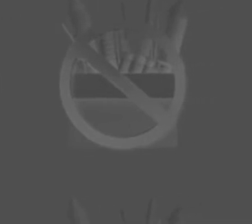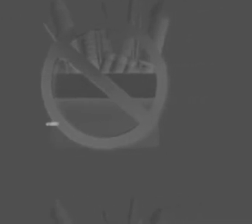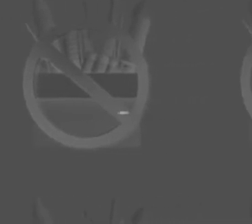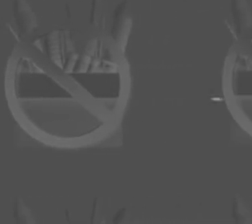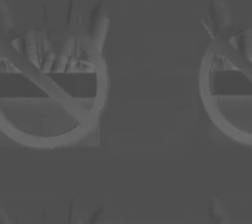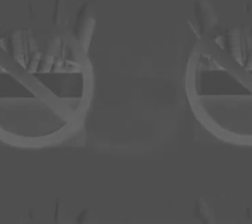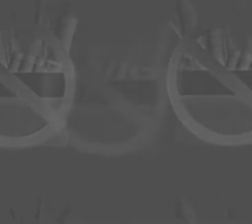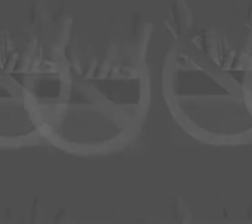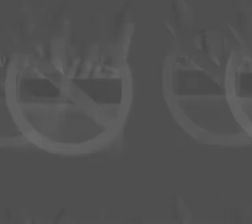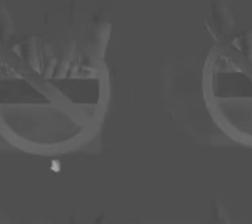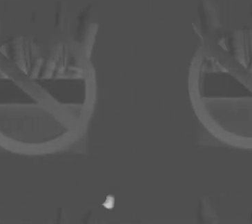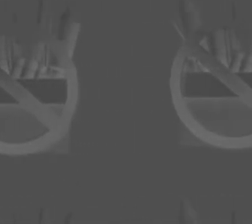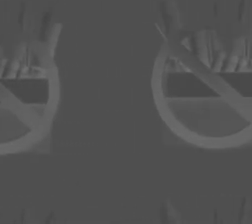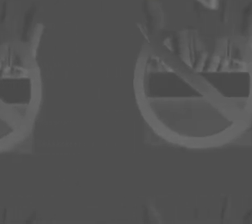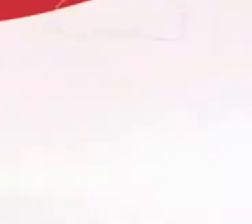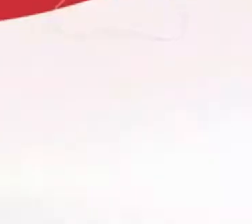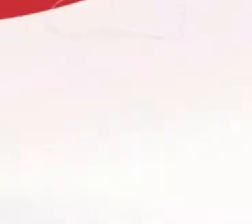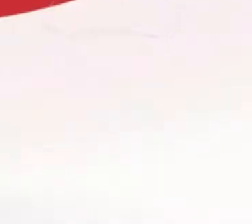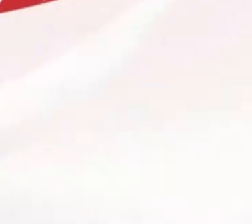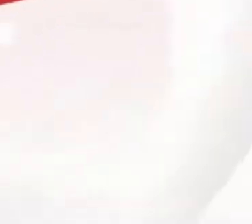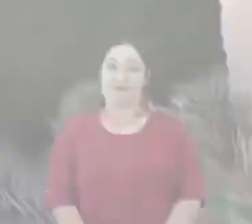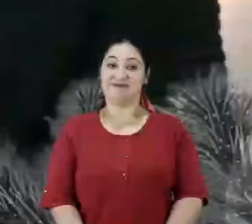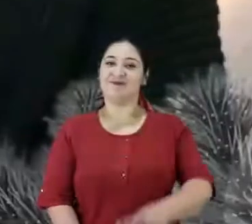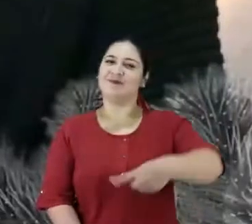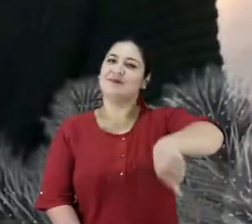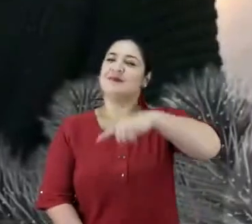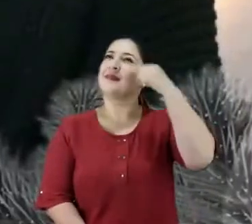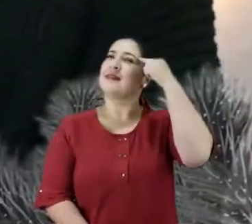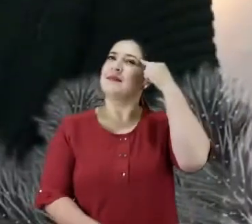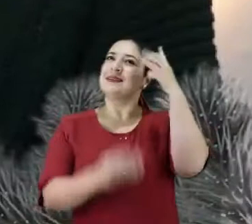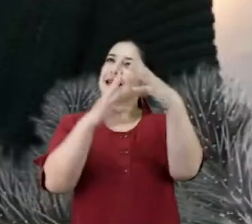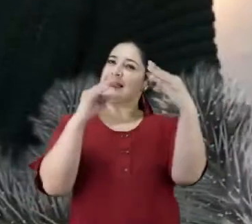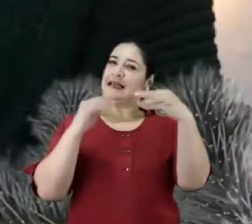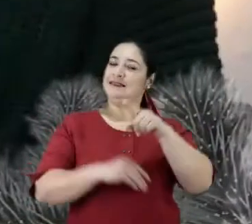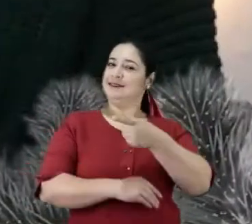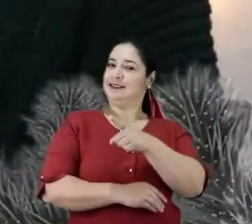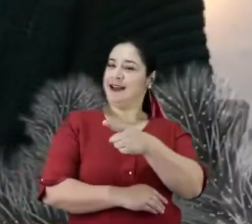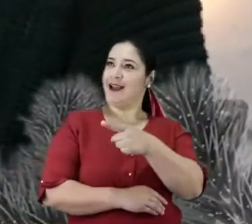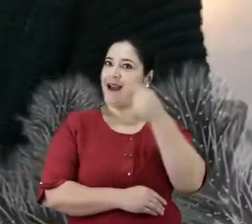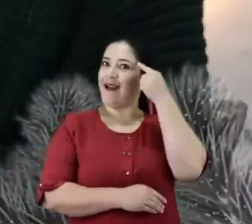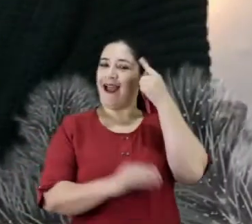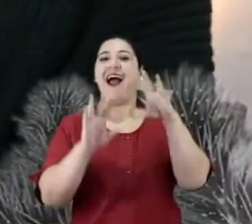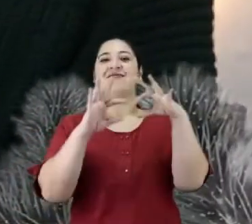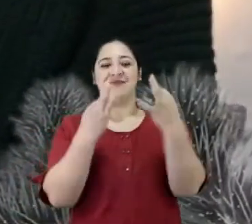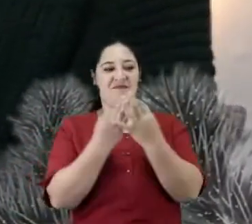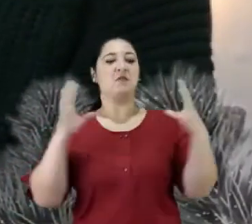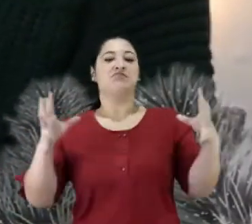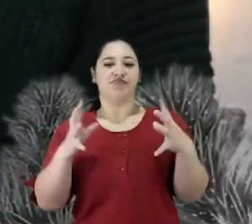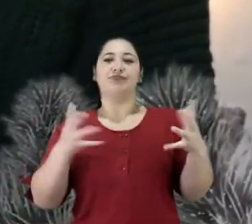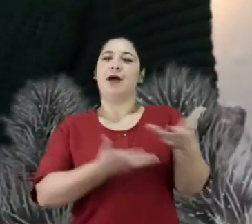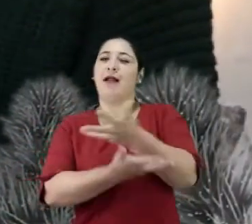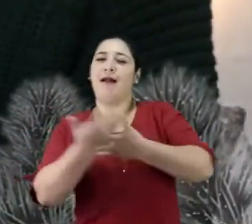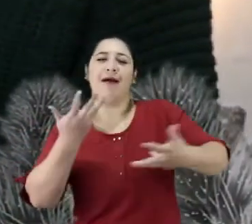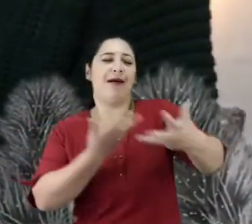es ahora. Edwin Montes, alcalde. Cuando pensamos en Navidad, pensamos en estar en familia, en